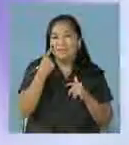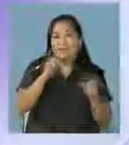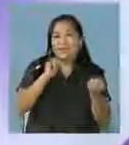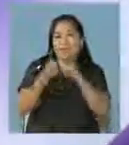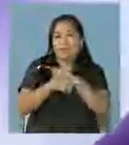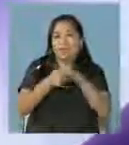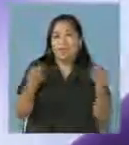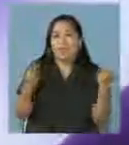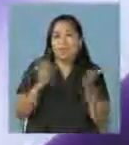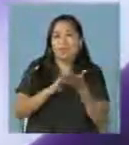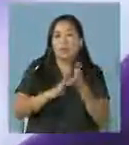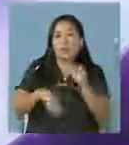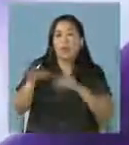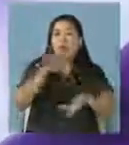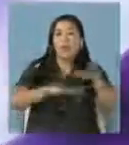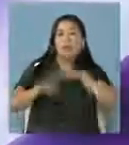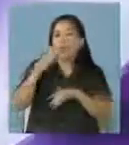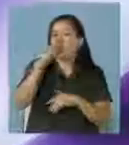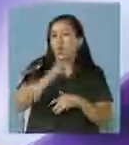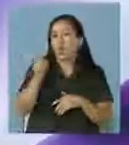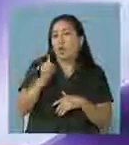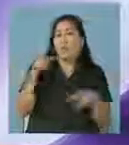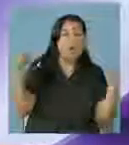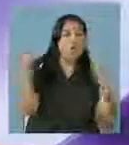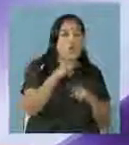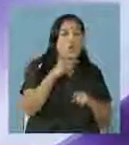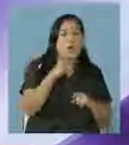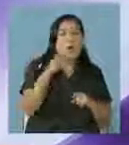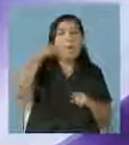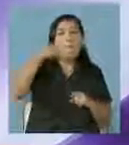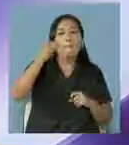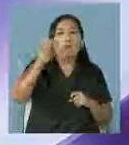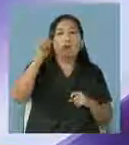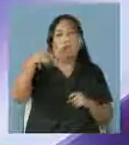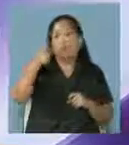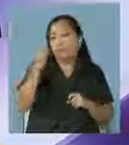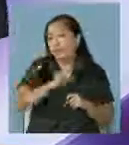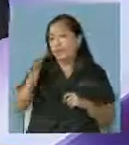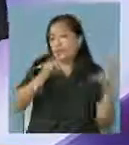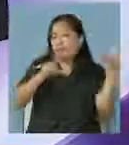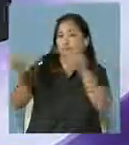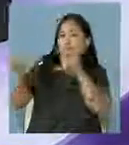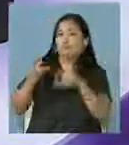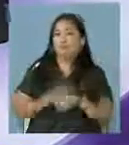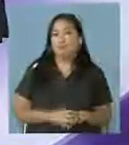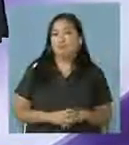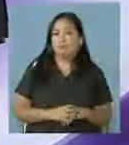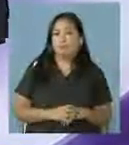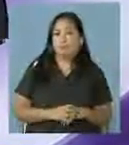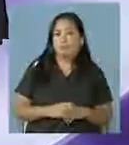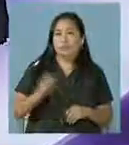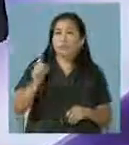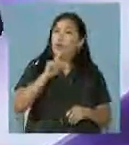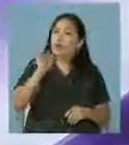cambios en relación al último partido que gimnasia le ganó a a deportivo Morón Así que iría con otarola en el arco cuatro